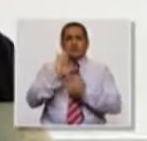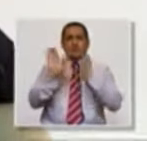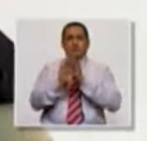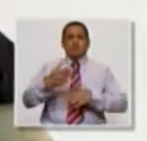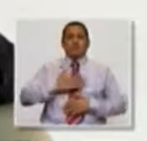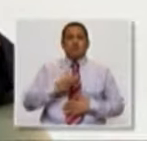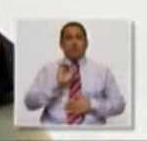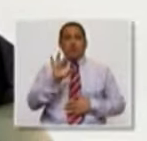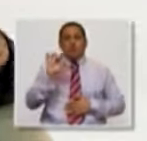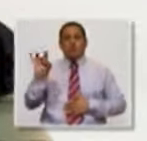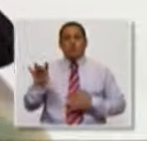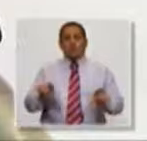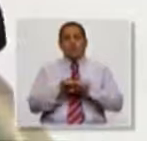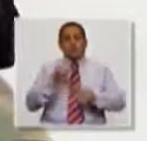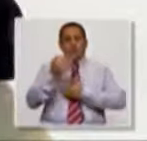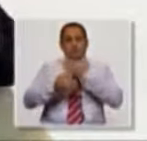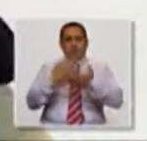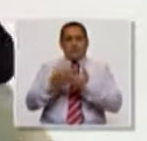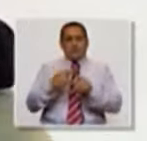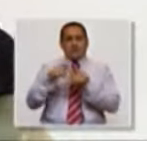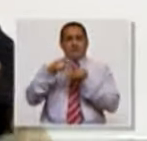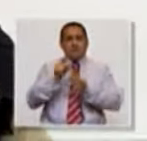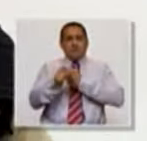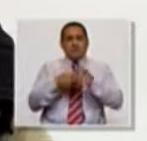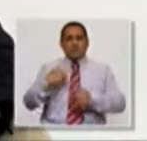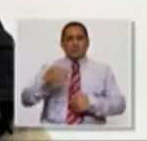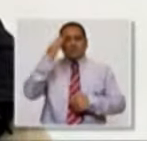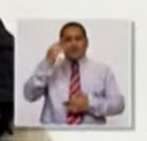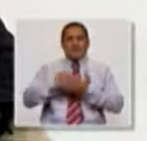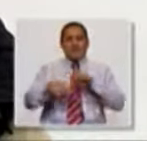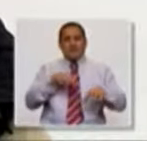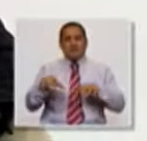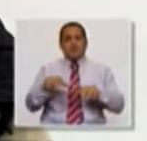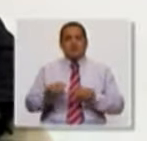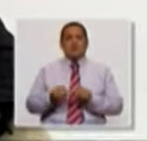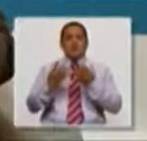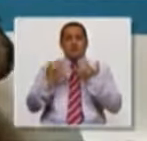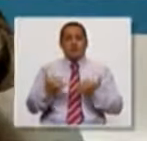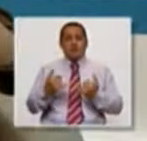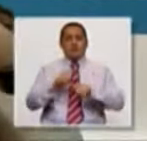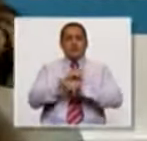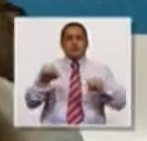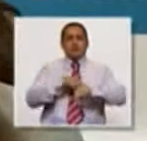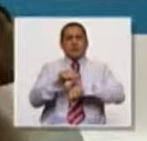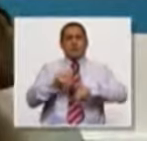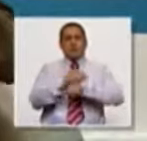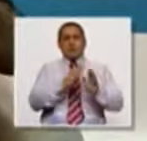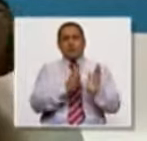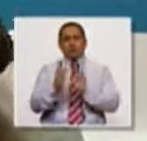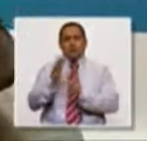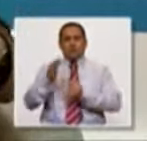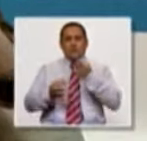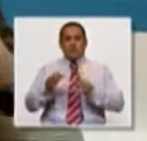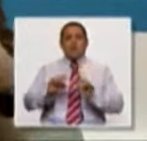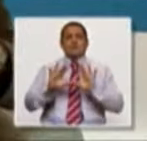mío va a promover que los demás sepan a qué atenerse. Y bueno, ya no hacer tan largos procesos que en realidad a lo mejor